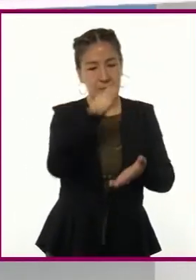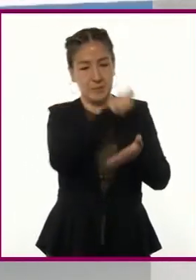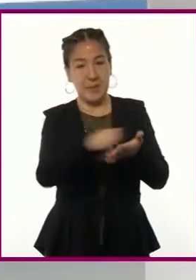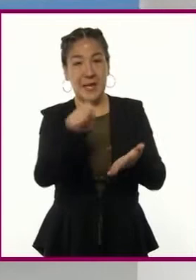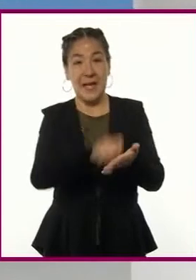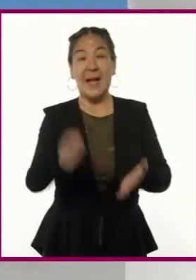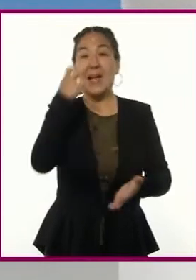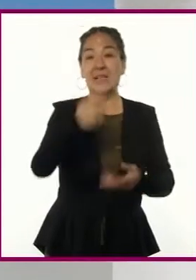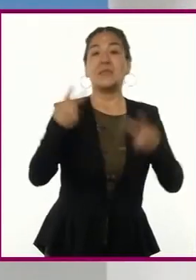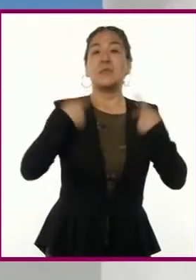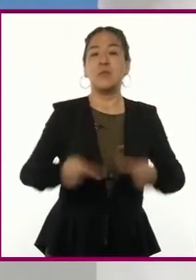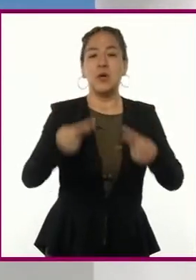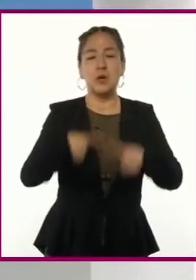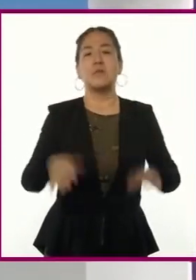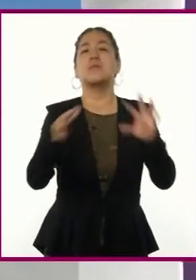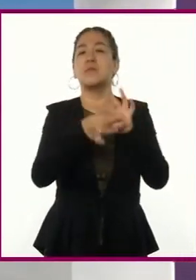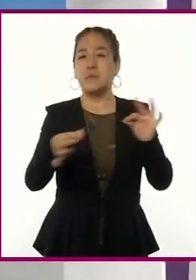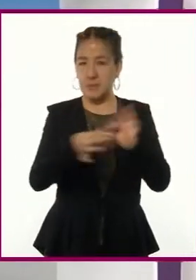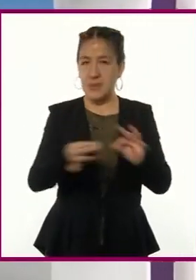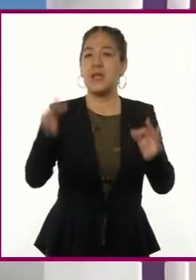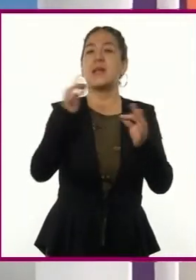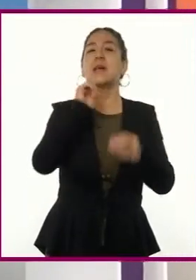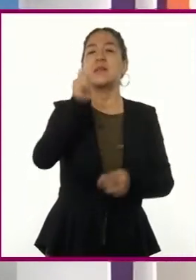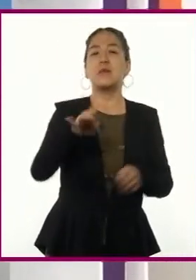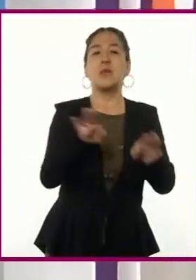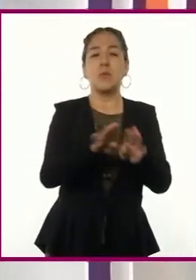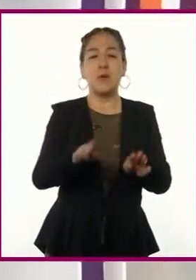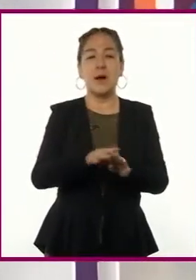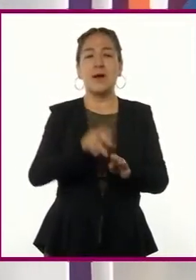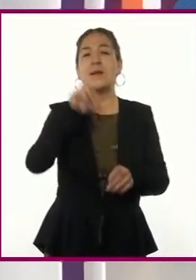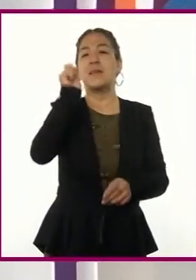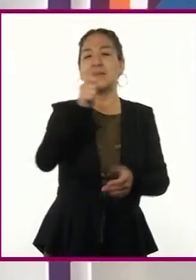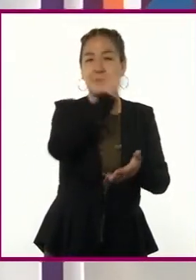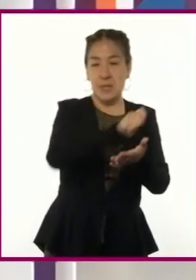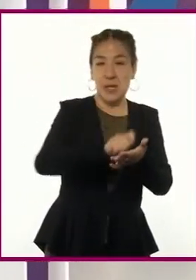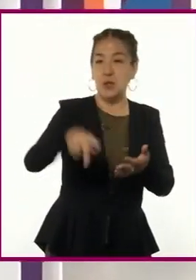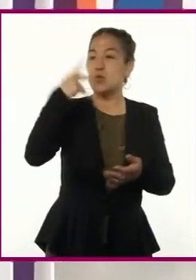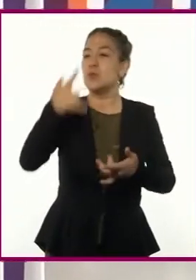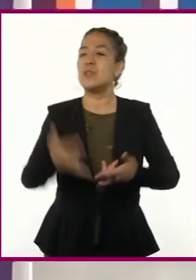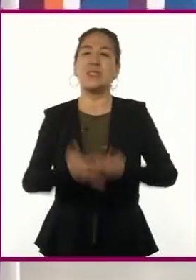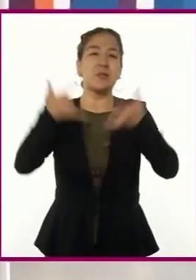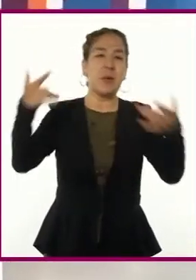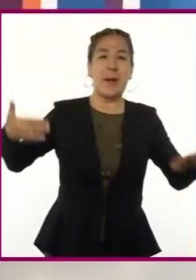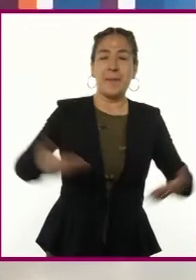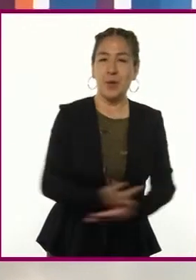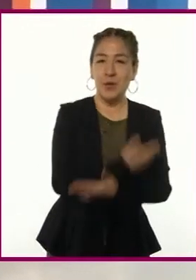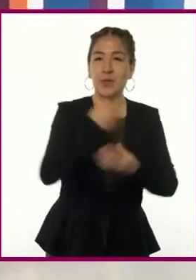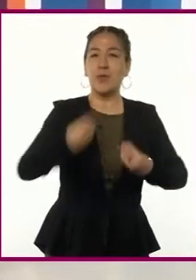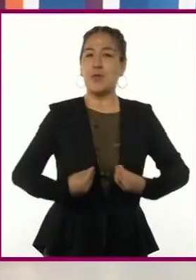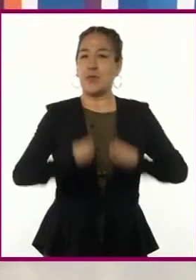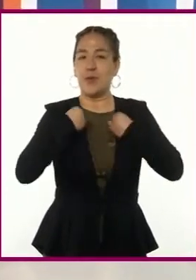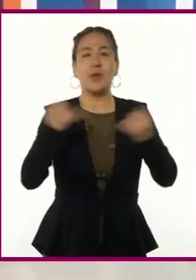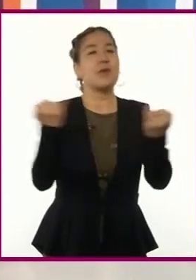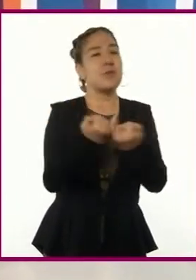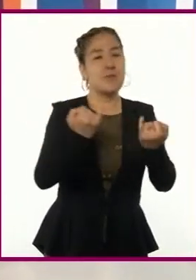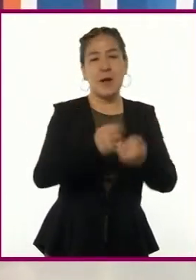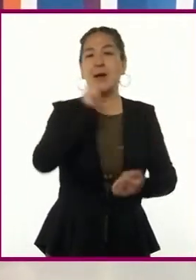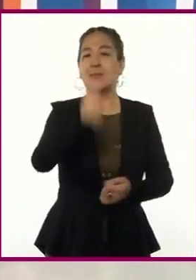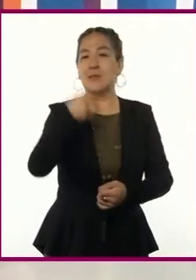una de las entradas es posible localizar tanto notas biográficas de los autores como apuntes de su obra